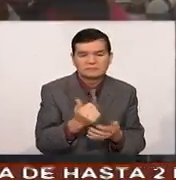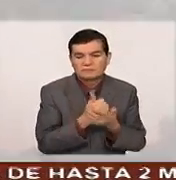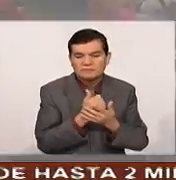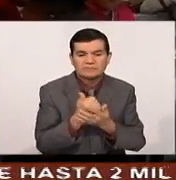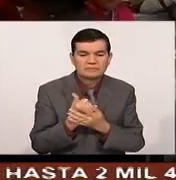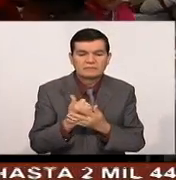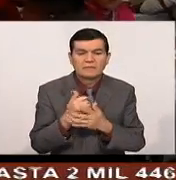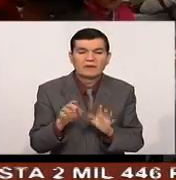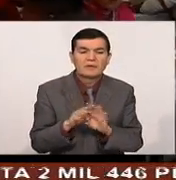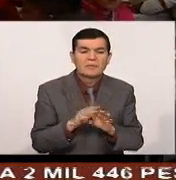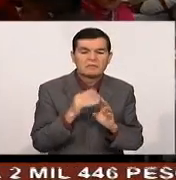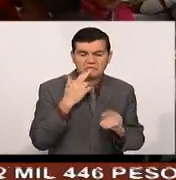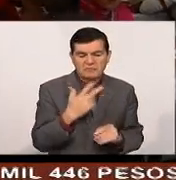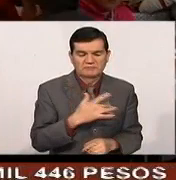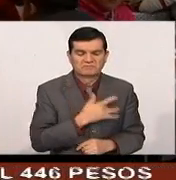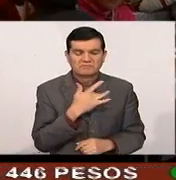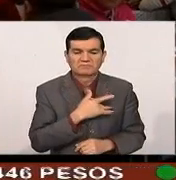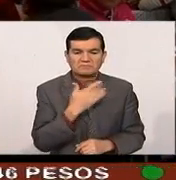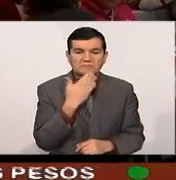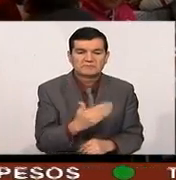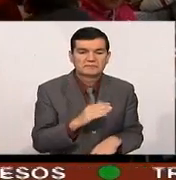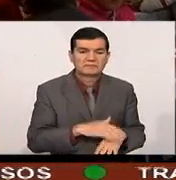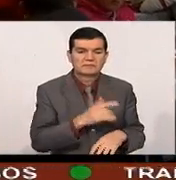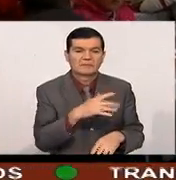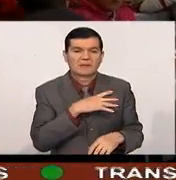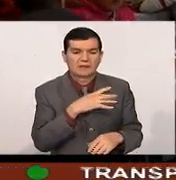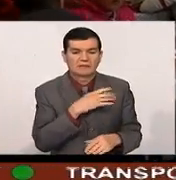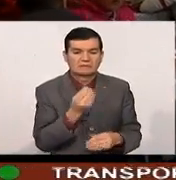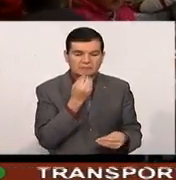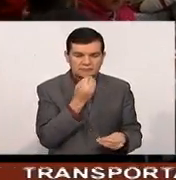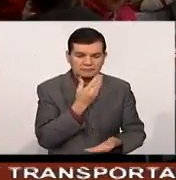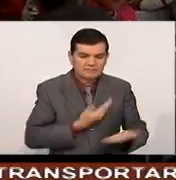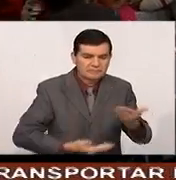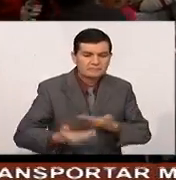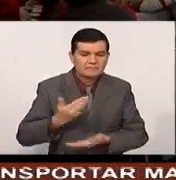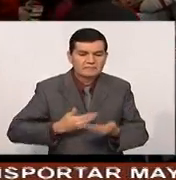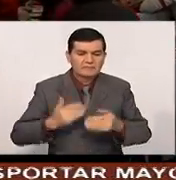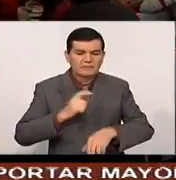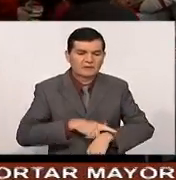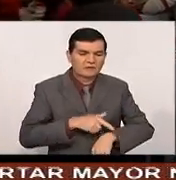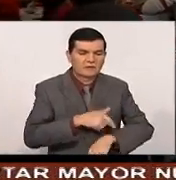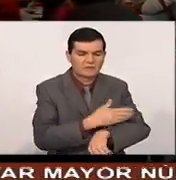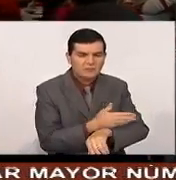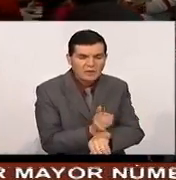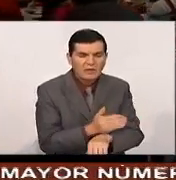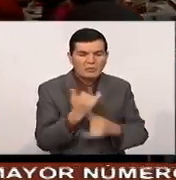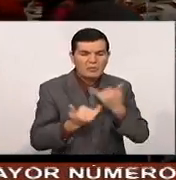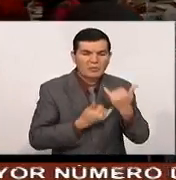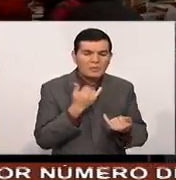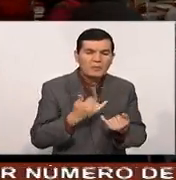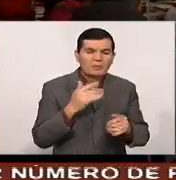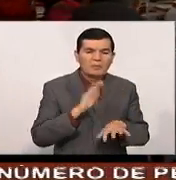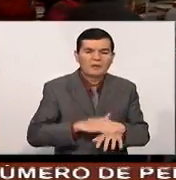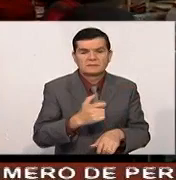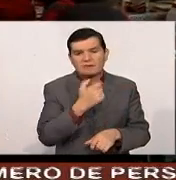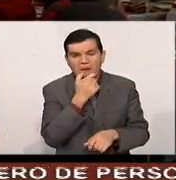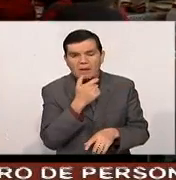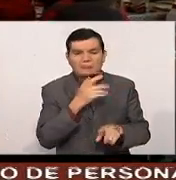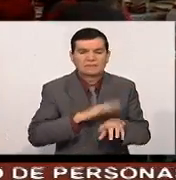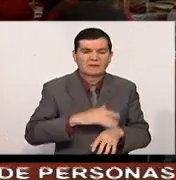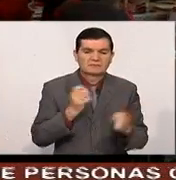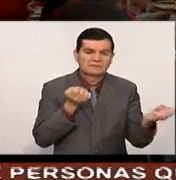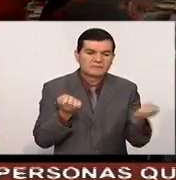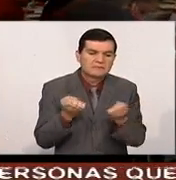todos. Se siente bien porque ya tenemos con qué comer, tenemos más horas de juego, más inglés, más